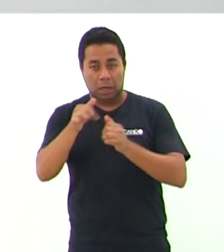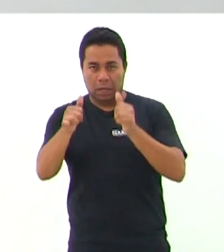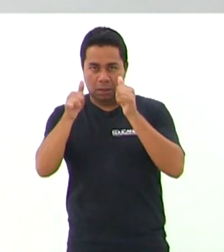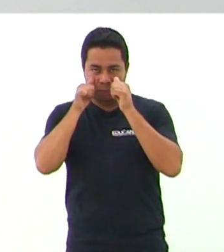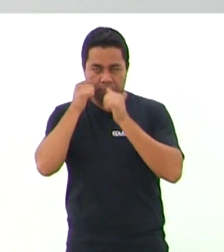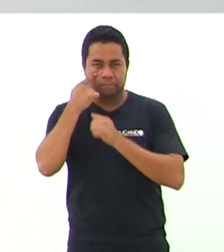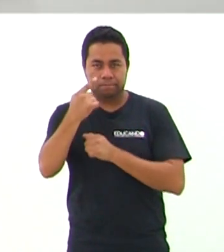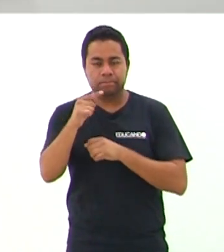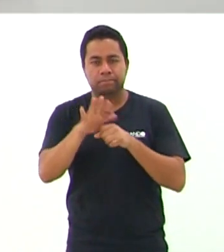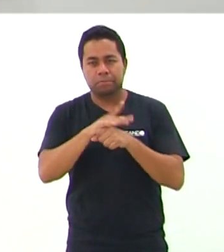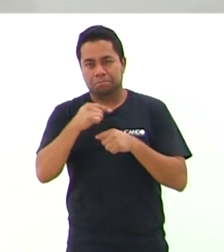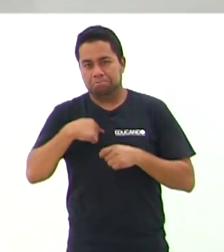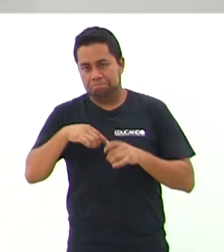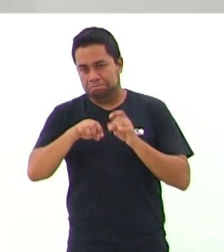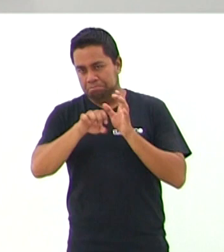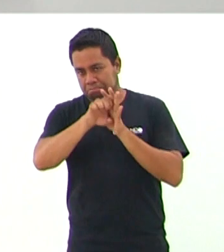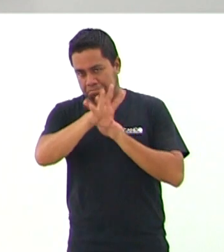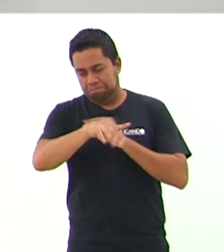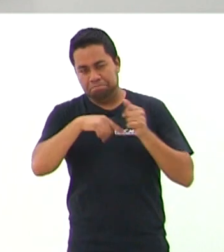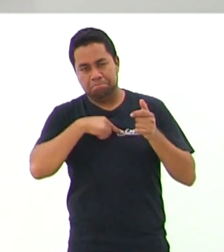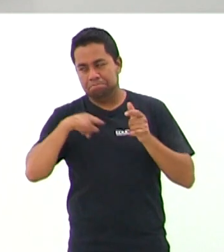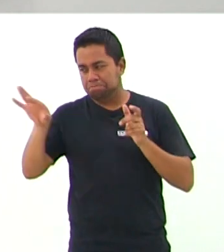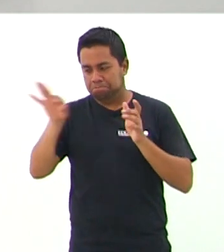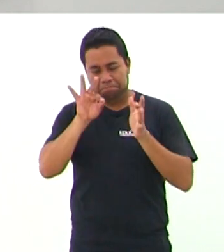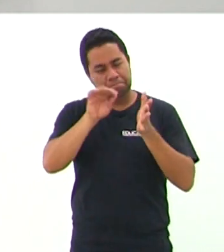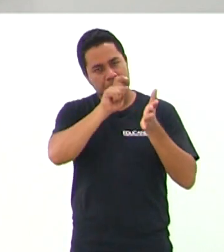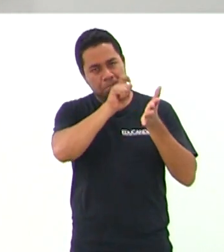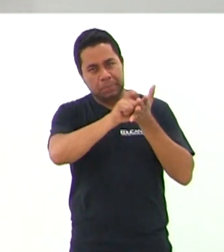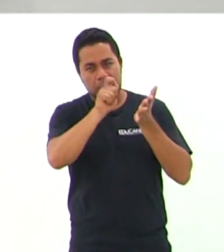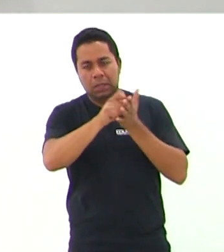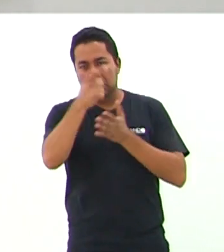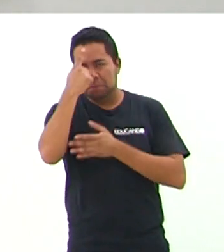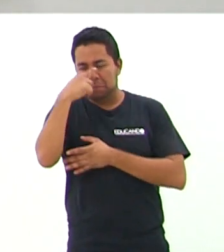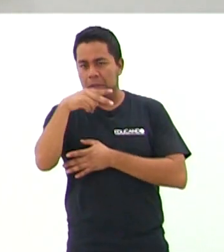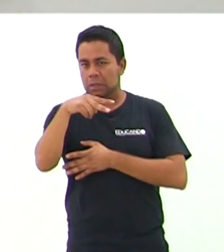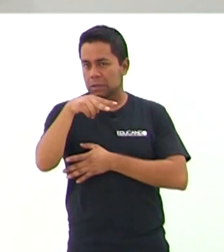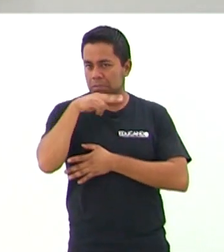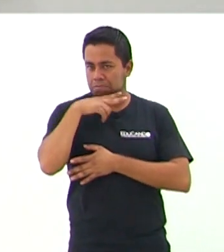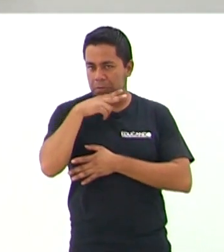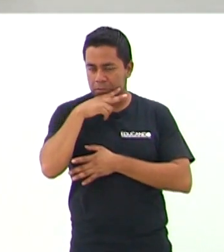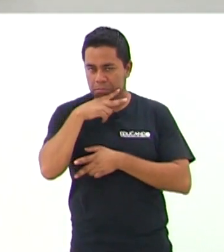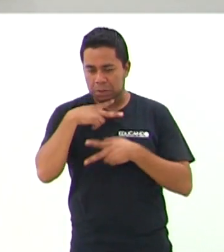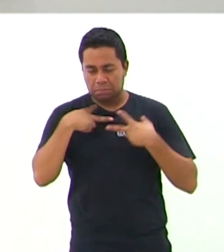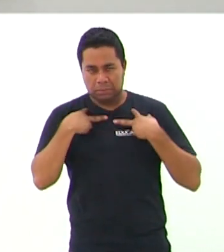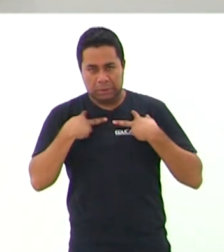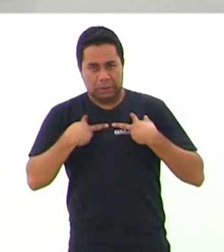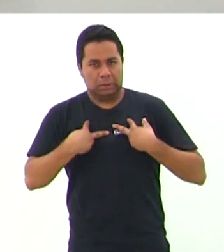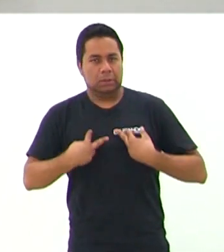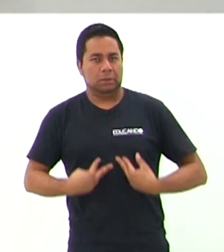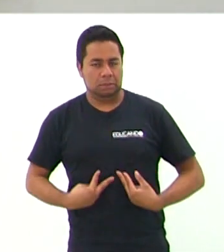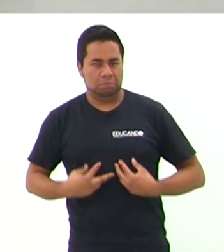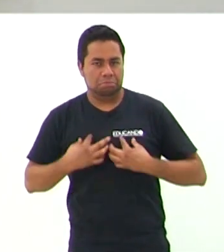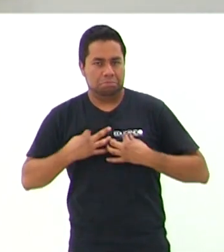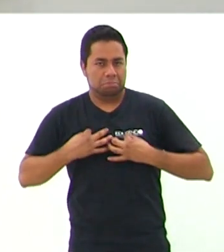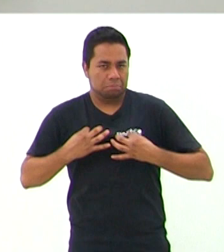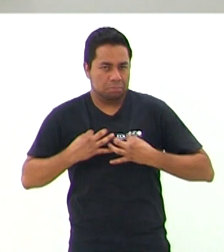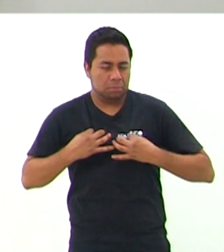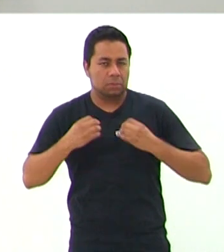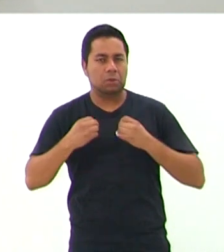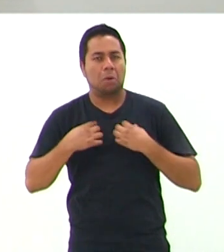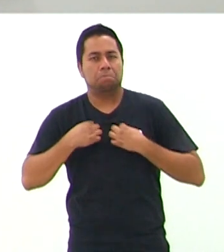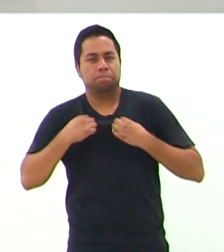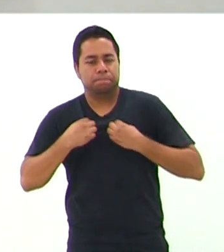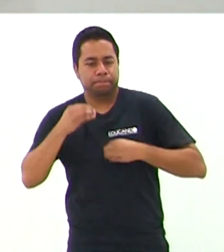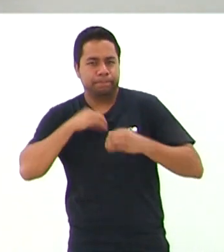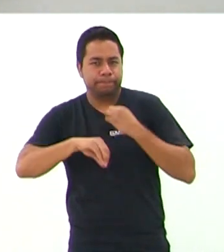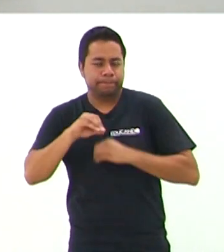porque si yo anoto de este lado, por ejemplo, el verbo vestía, bien, o